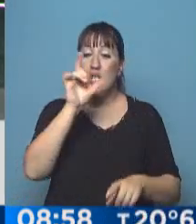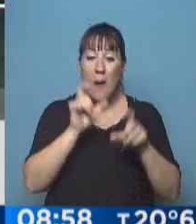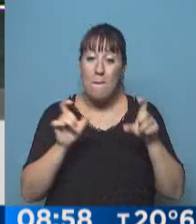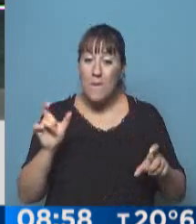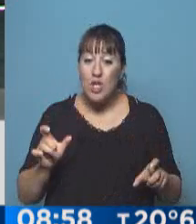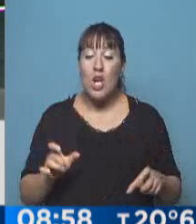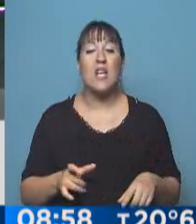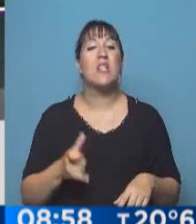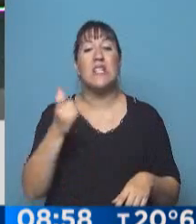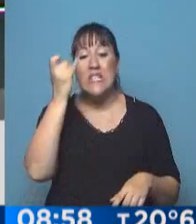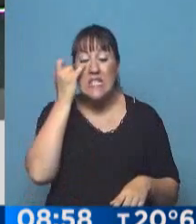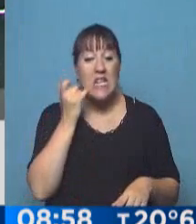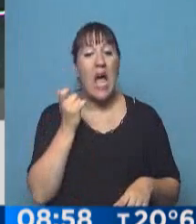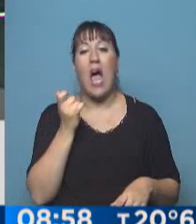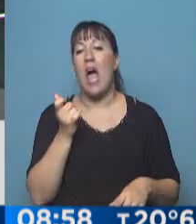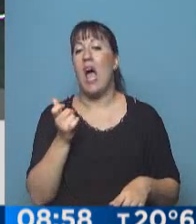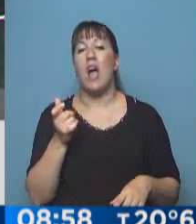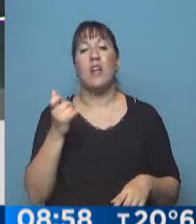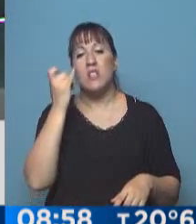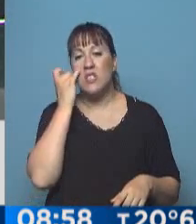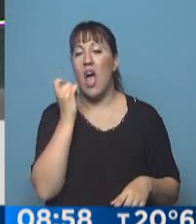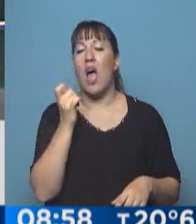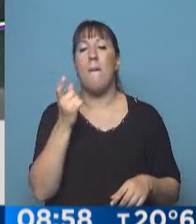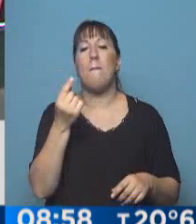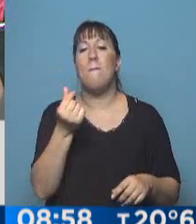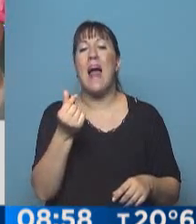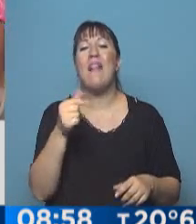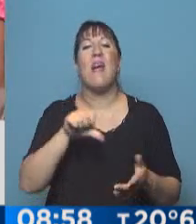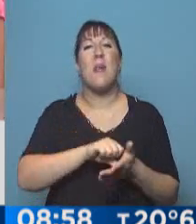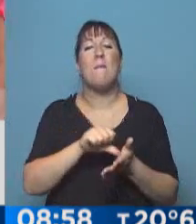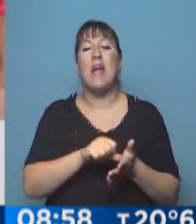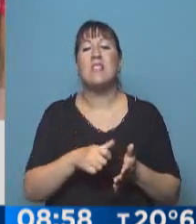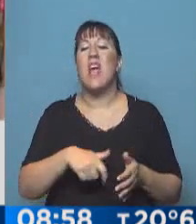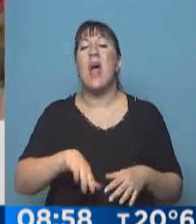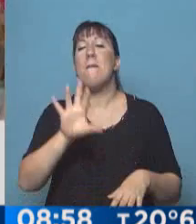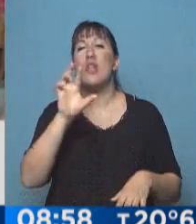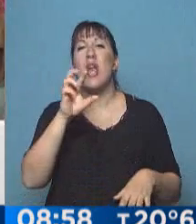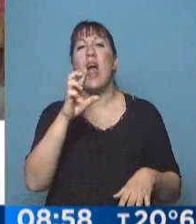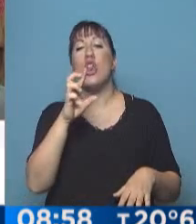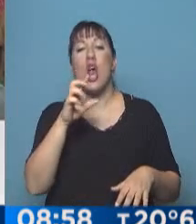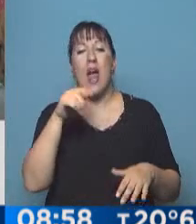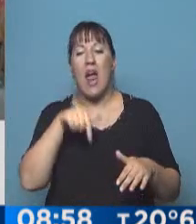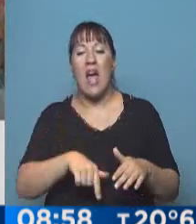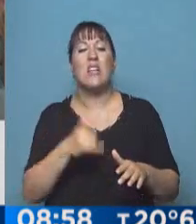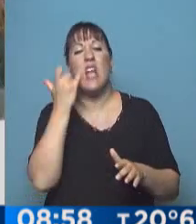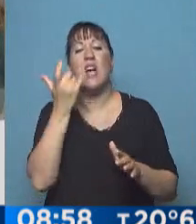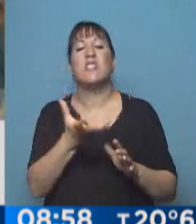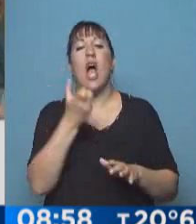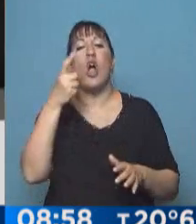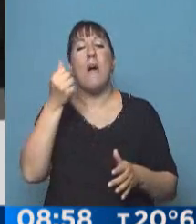gente ya se posicionó en dólar, sacó la plata del país. La mayoría de la gente sacó la plata del país, es la frase que